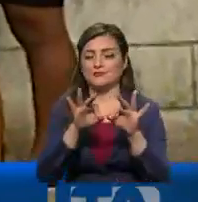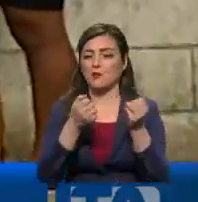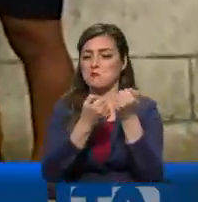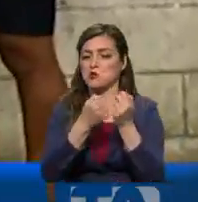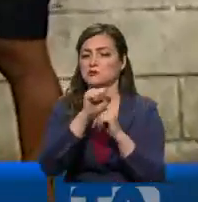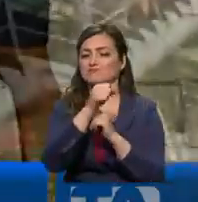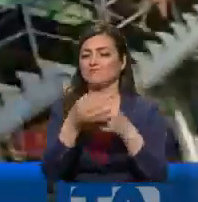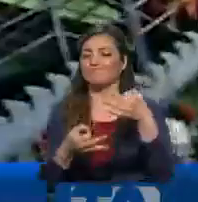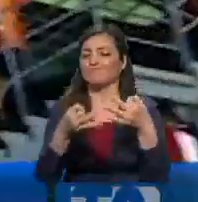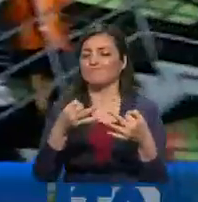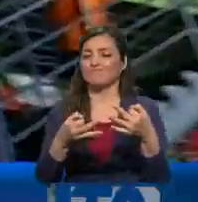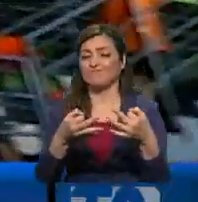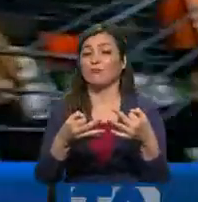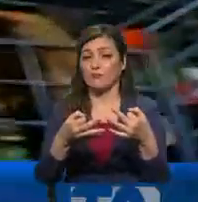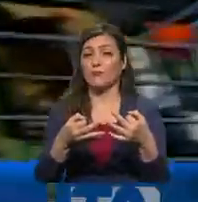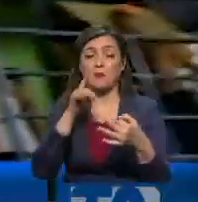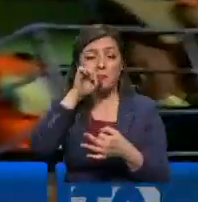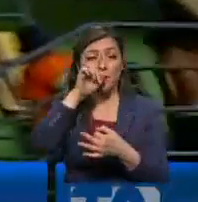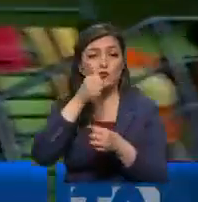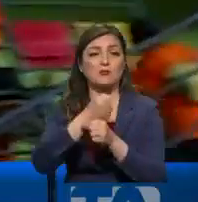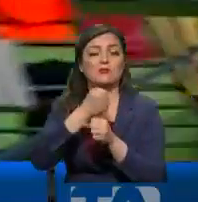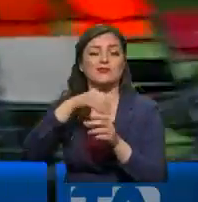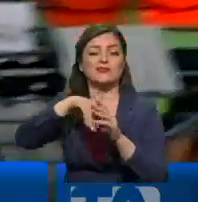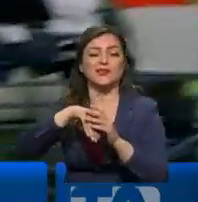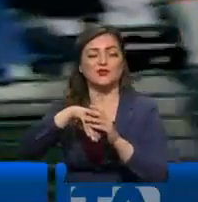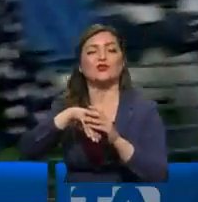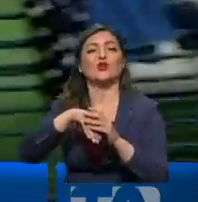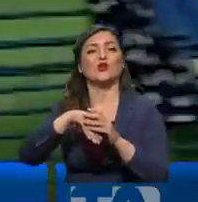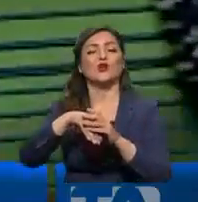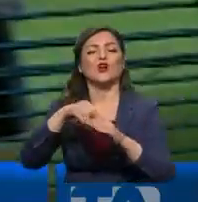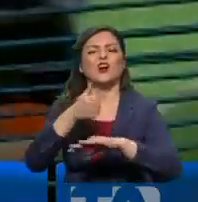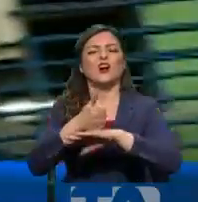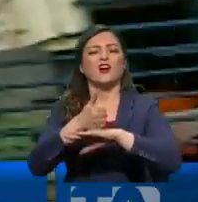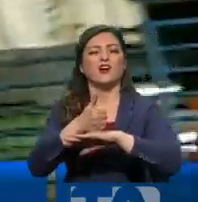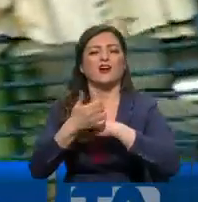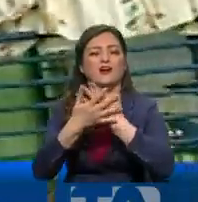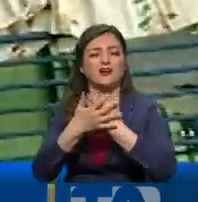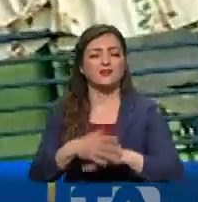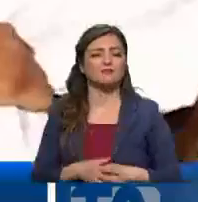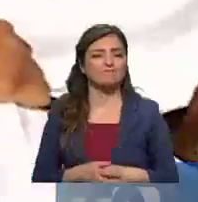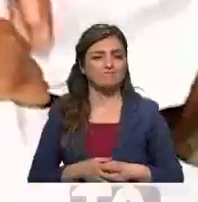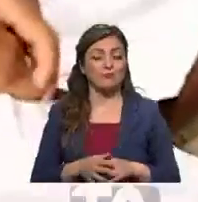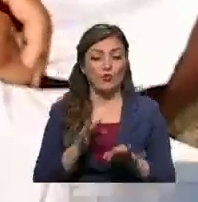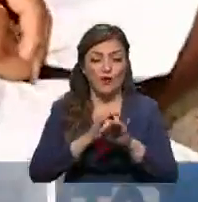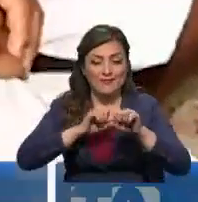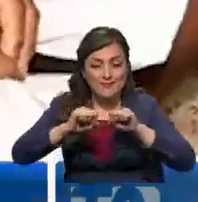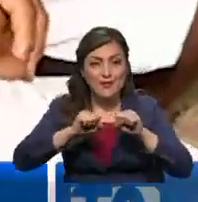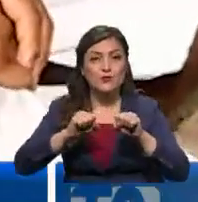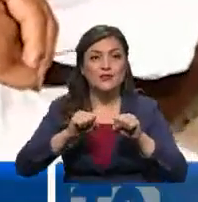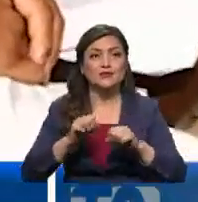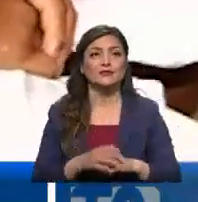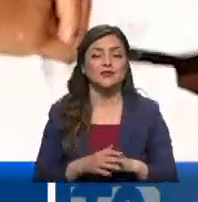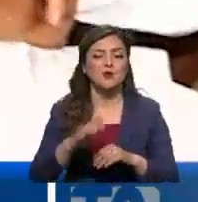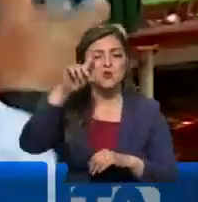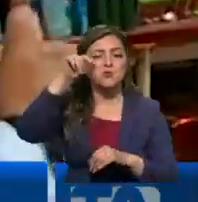de justicia y del propio personal del SNAI para la elaboración de los informes y su trámite. El gobierno apunta a que 5.000 privados